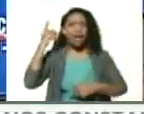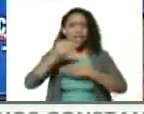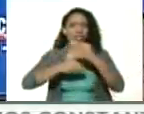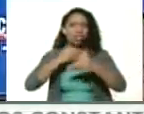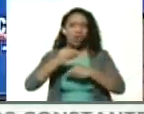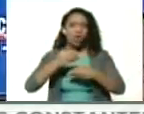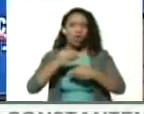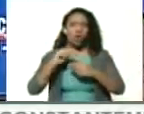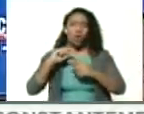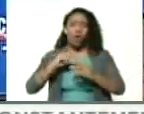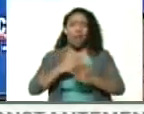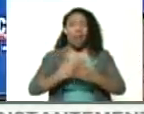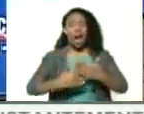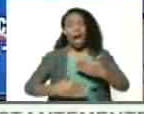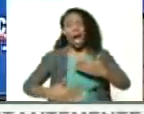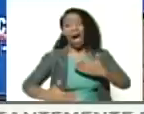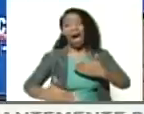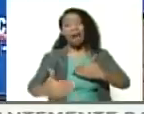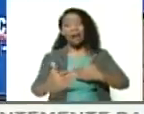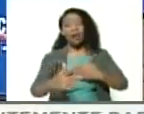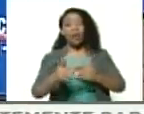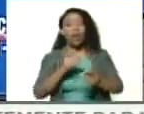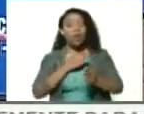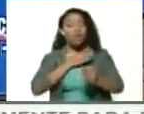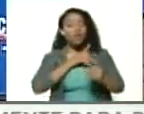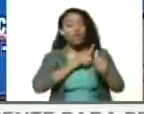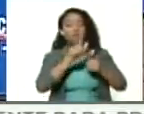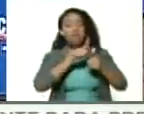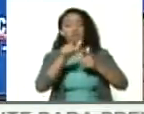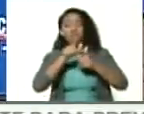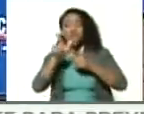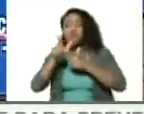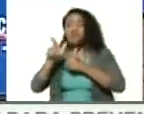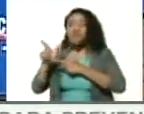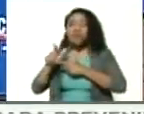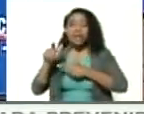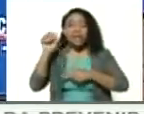gira larga por Europa y Asia.